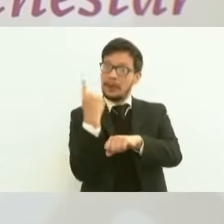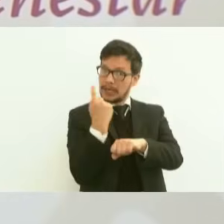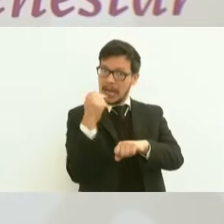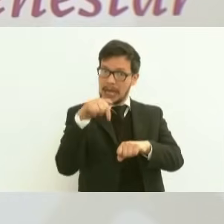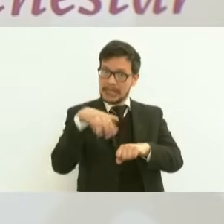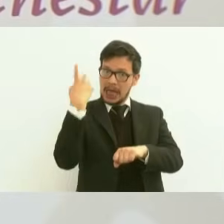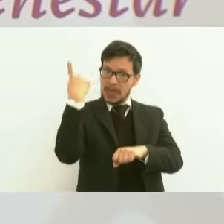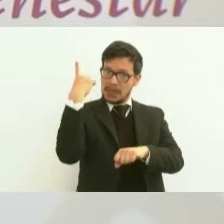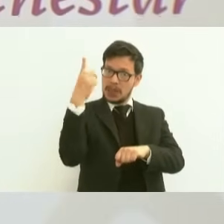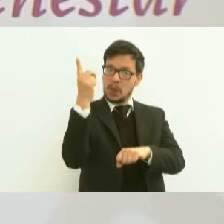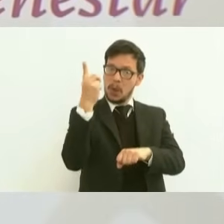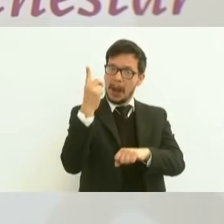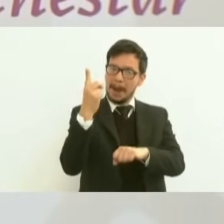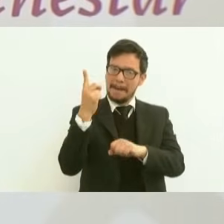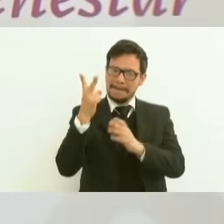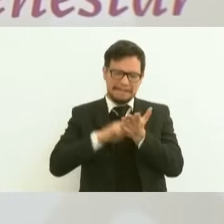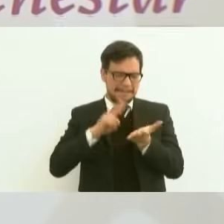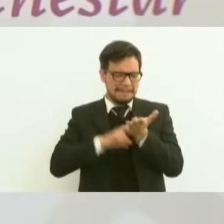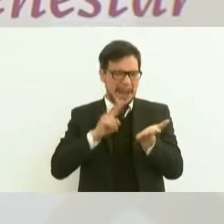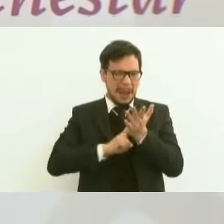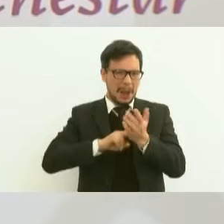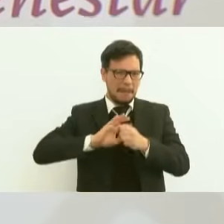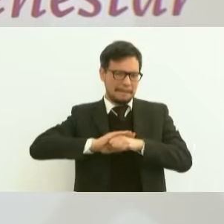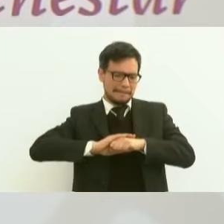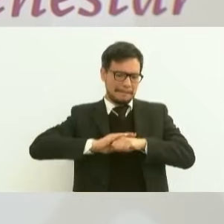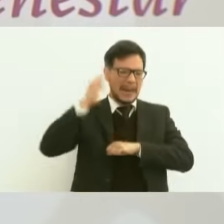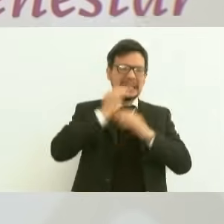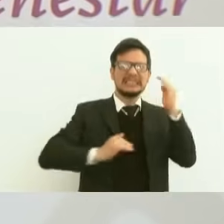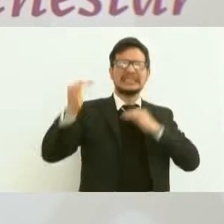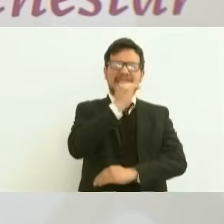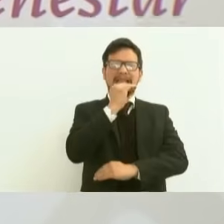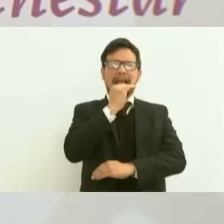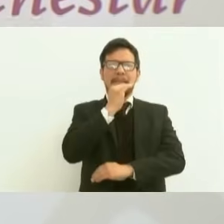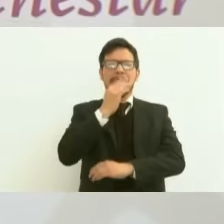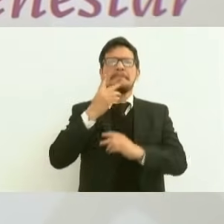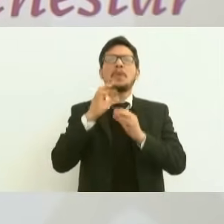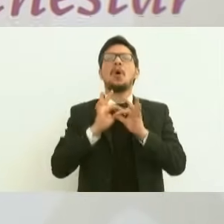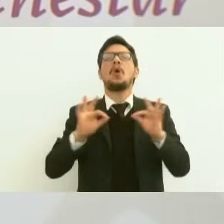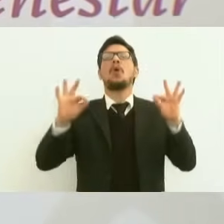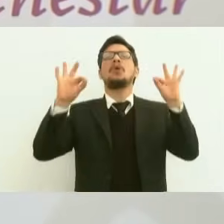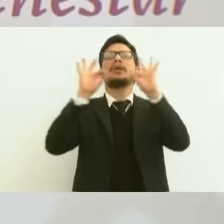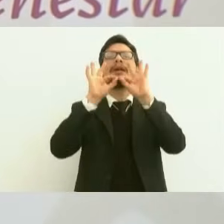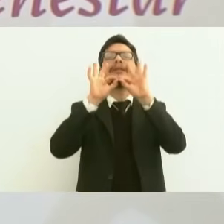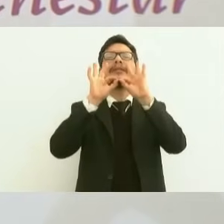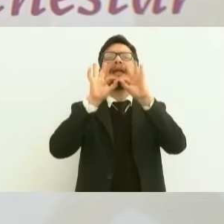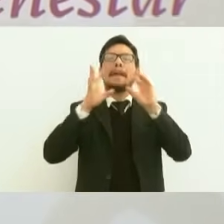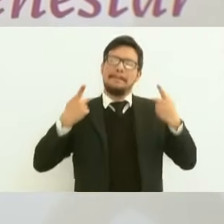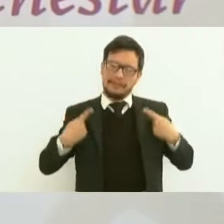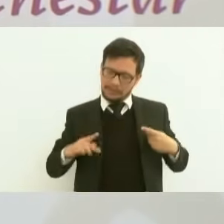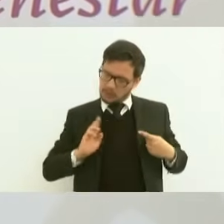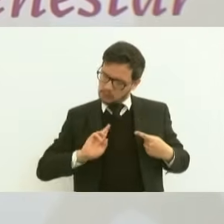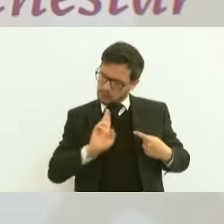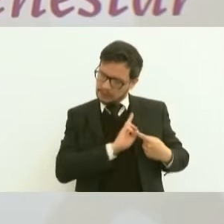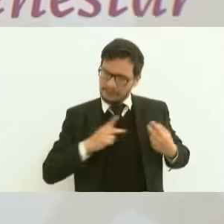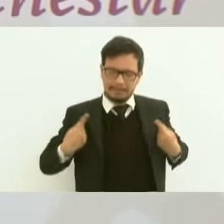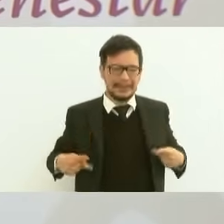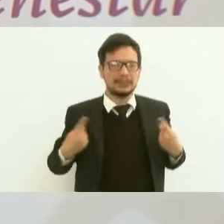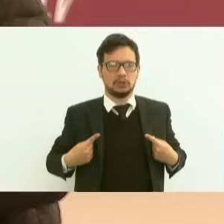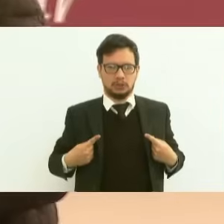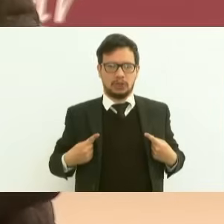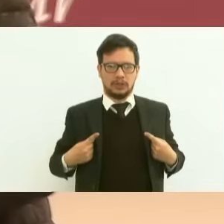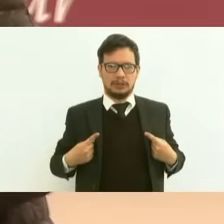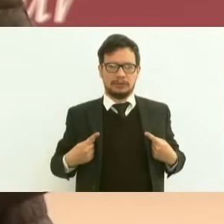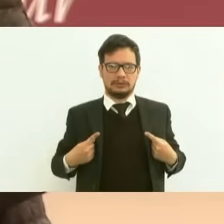el valor más fuerte, es nuestra gente, y a ellas nos debemos. ¿Cómo me